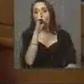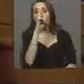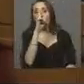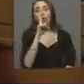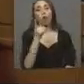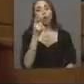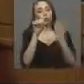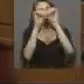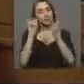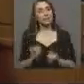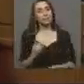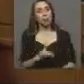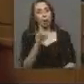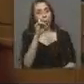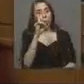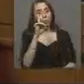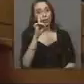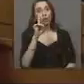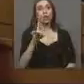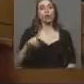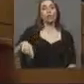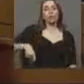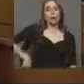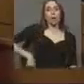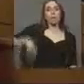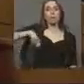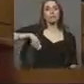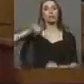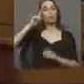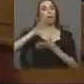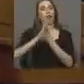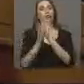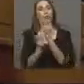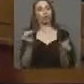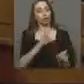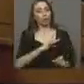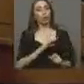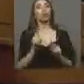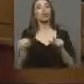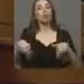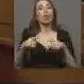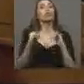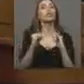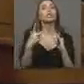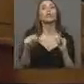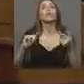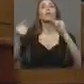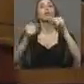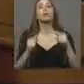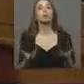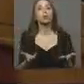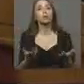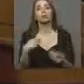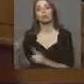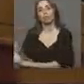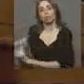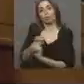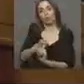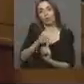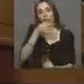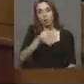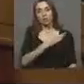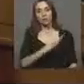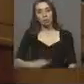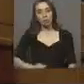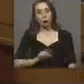un sistema único de pensiones para todos los chilenos. ¿Estamos dispuestos a discutir eso? Y ahí yo me hago cargo de lo que plantea el diputado Arriagada. Veamos el